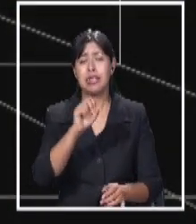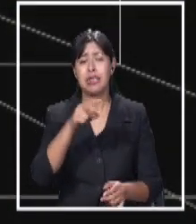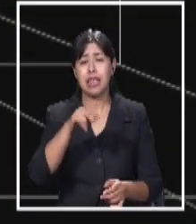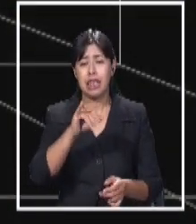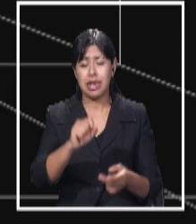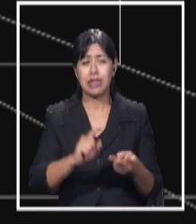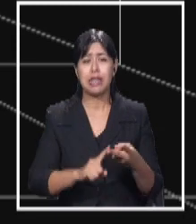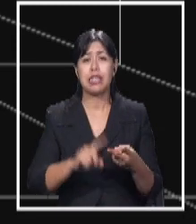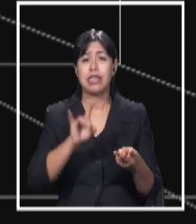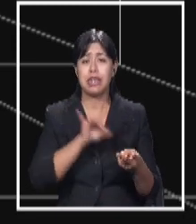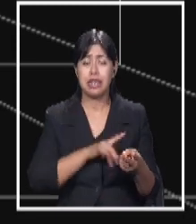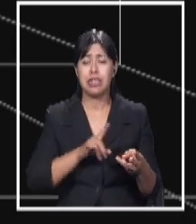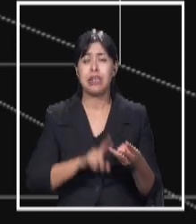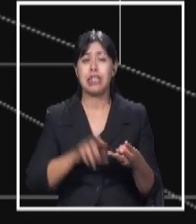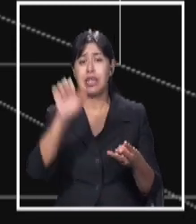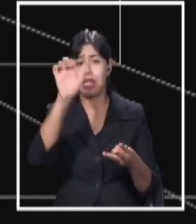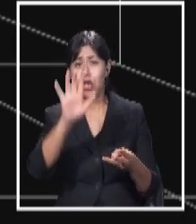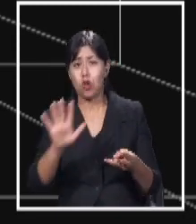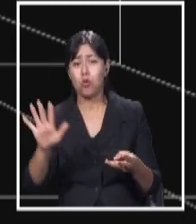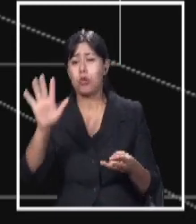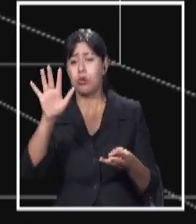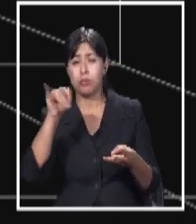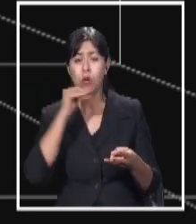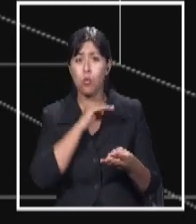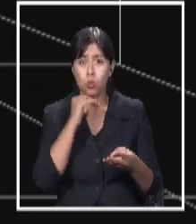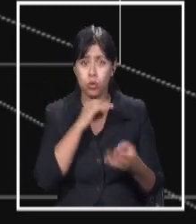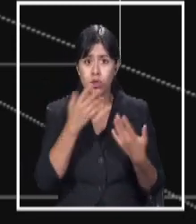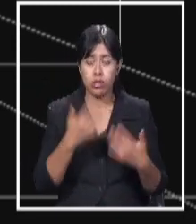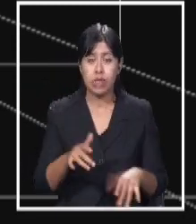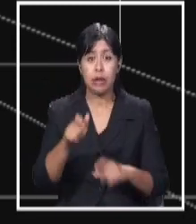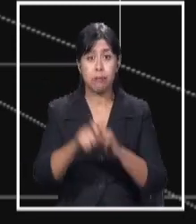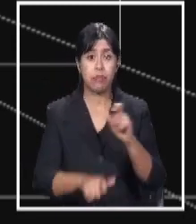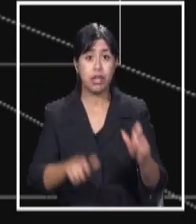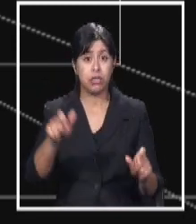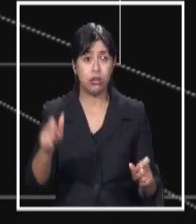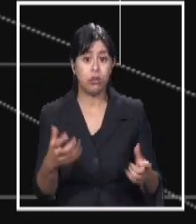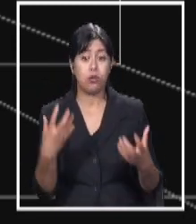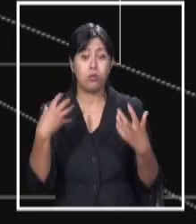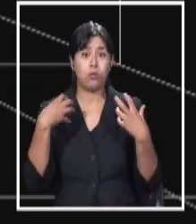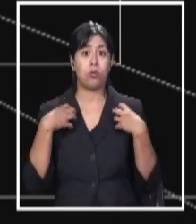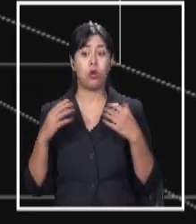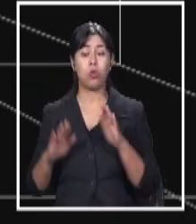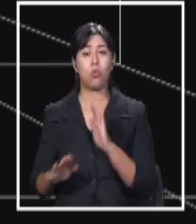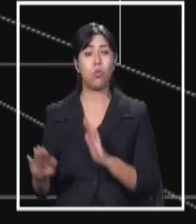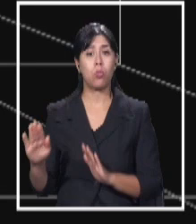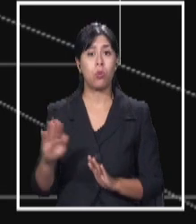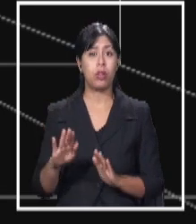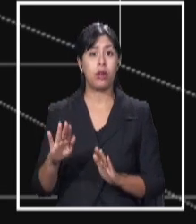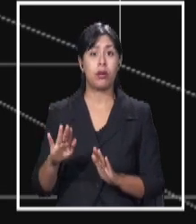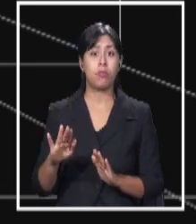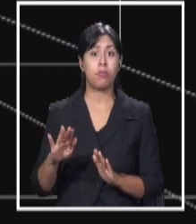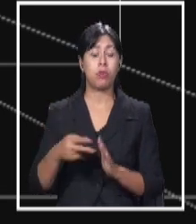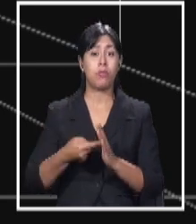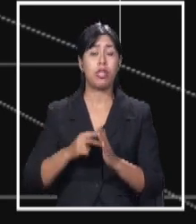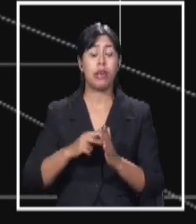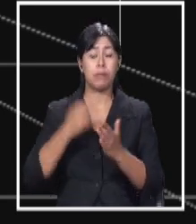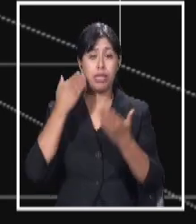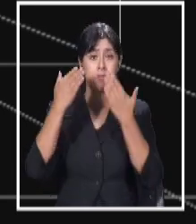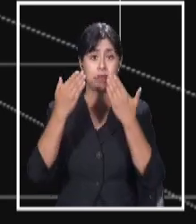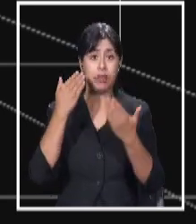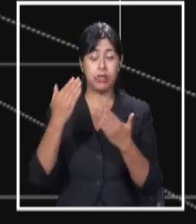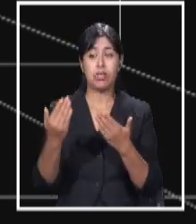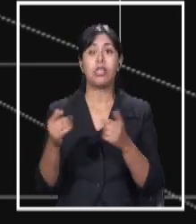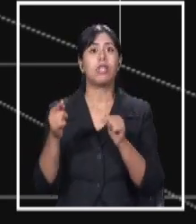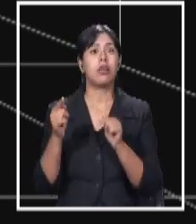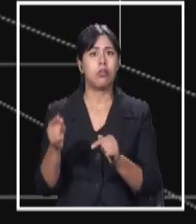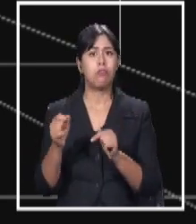Oriental, lo cual permite a personas que están a cargo del cuidado de personas con trastornos de salud mental llegar